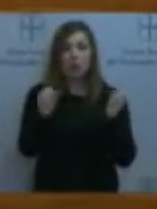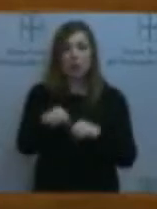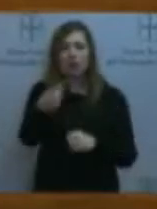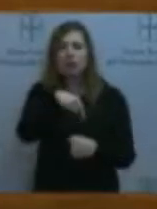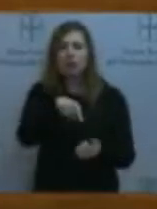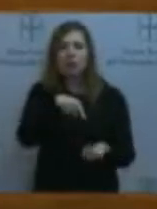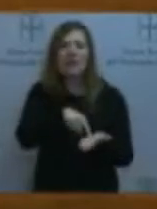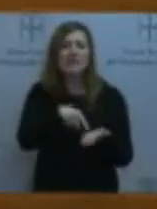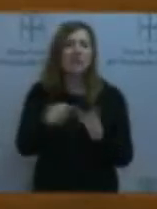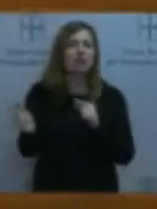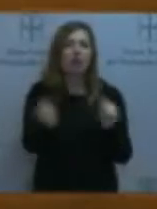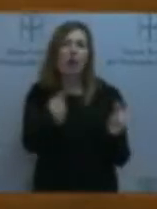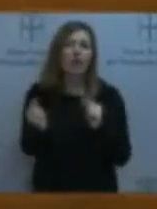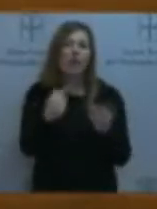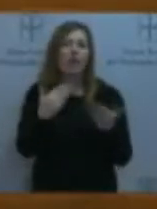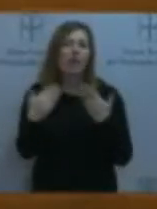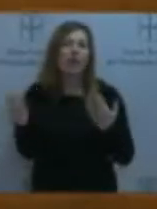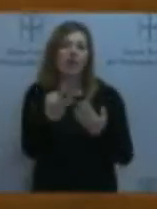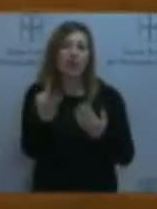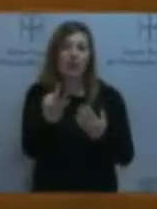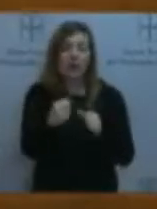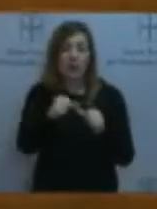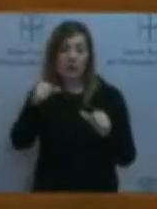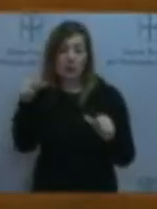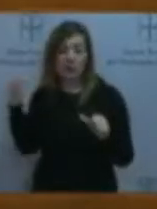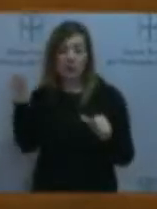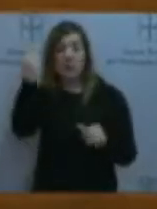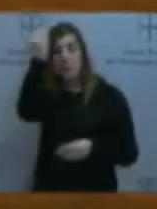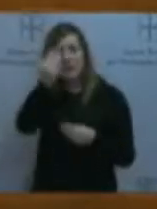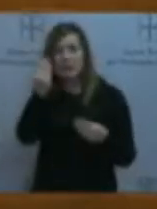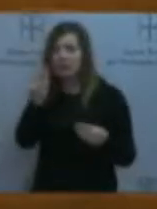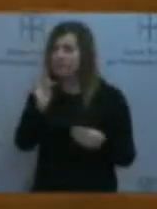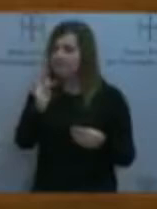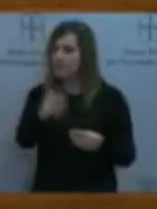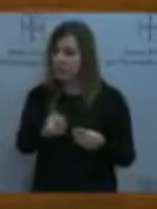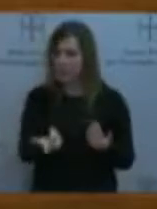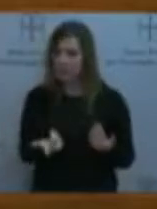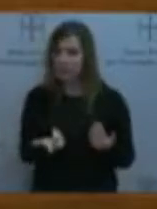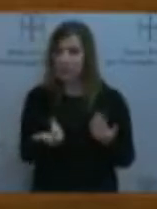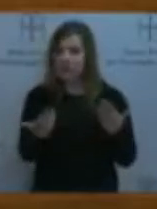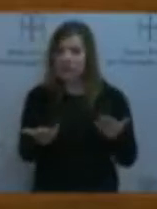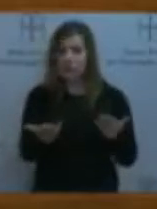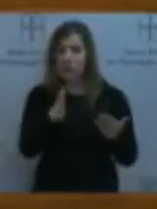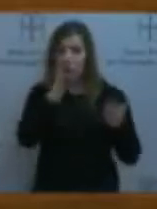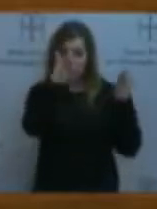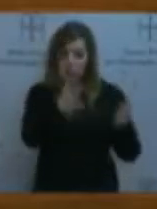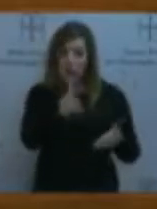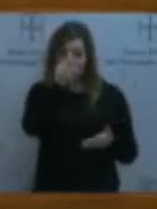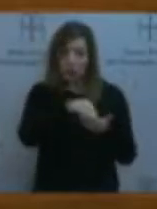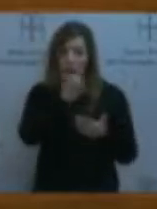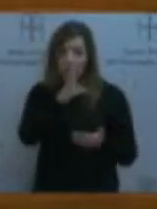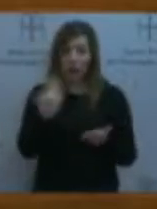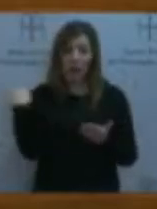negociación. Y nosotros partíamos de unos precedentes que consideramos que no eran favorables. No solamente porque ustedes desde 2014 hayan